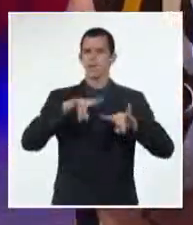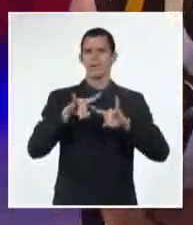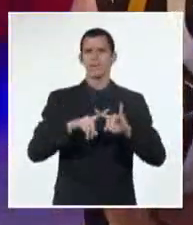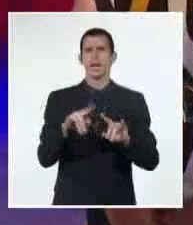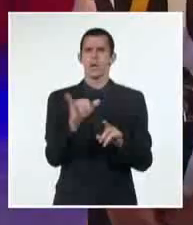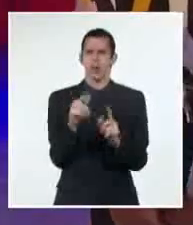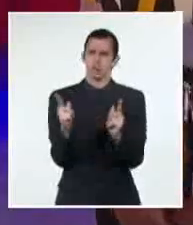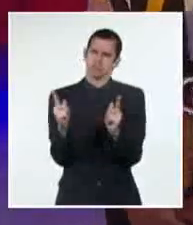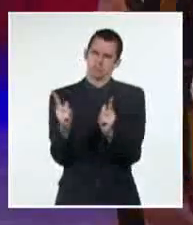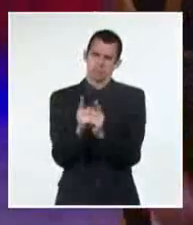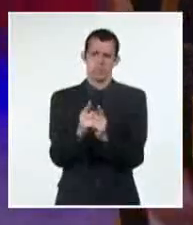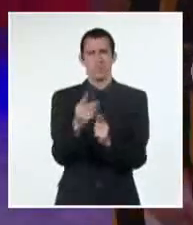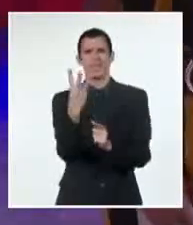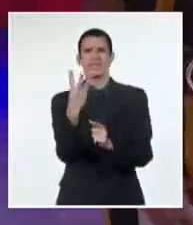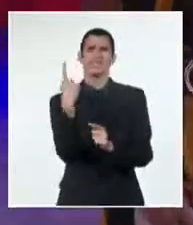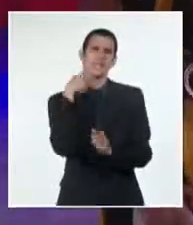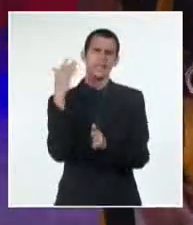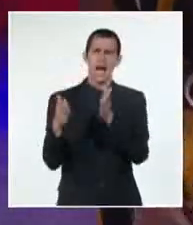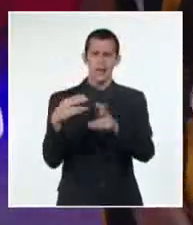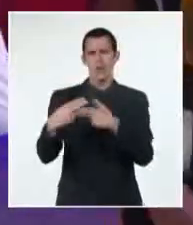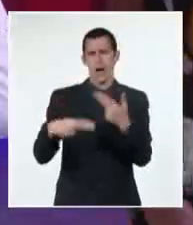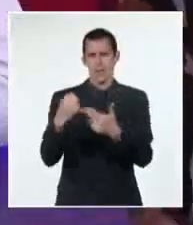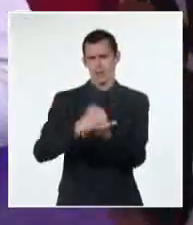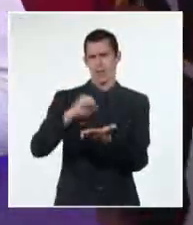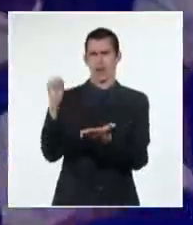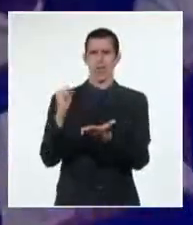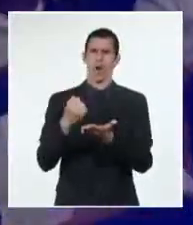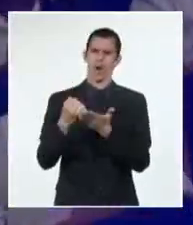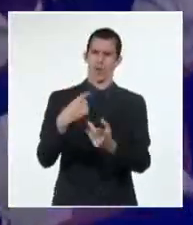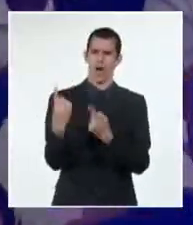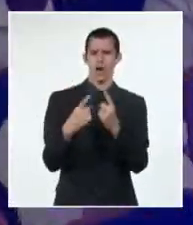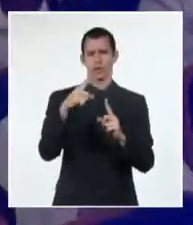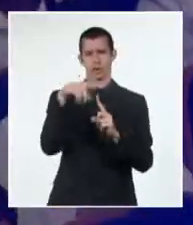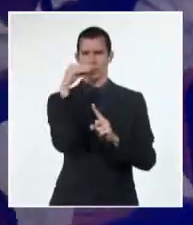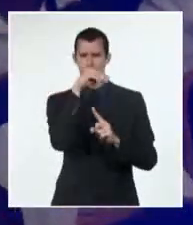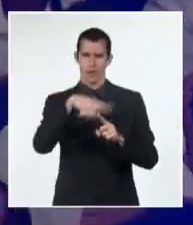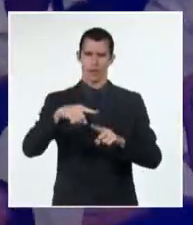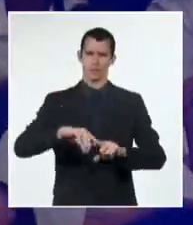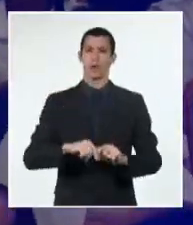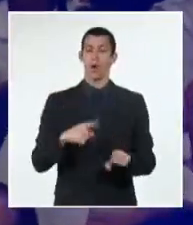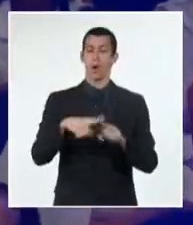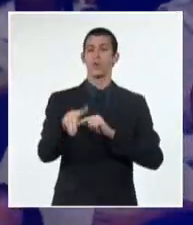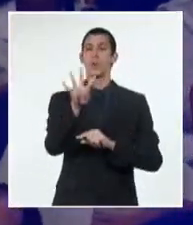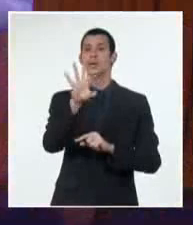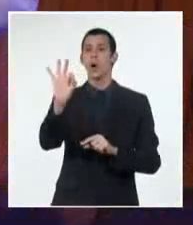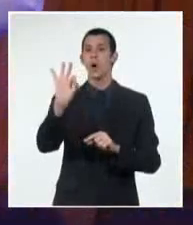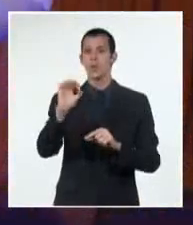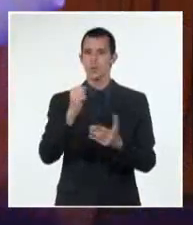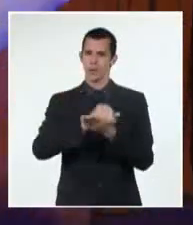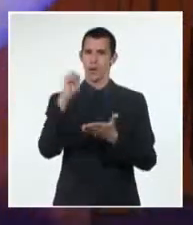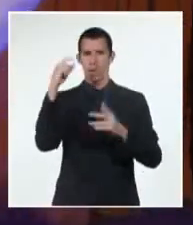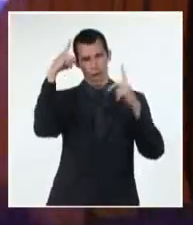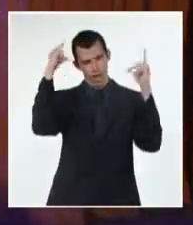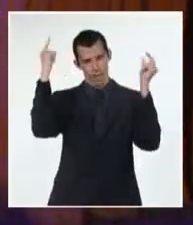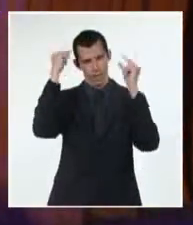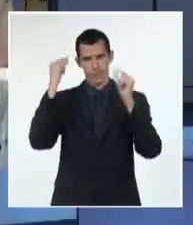ciclo corto. De manera especial, la universidad reconoció a 48 graduadas en enfermería.